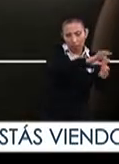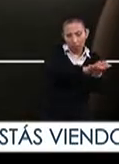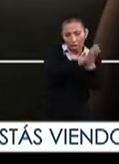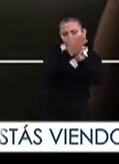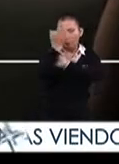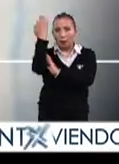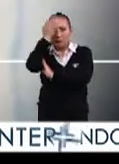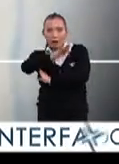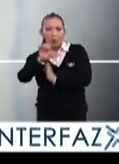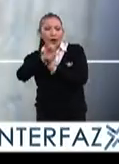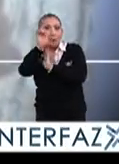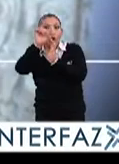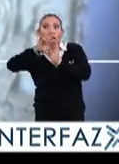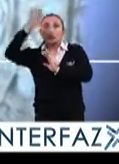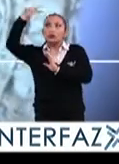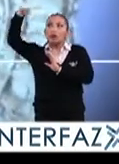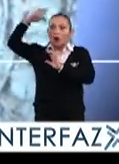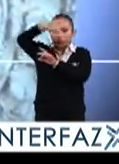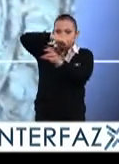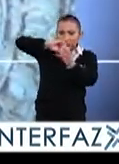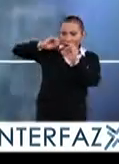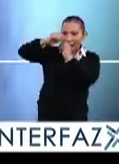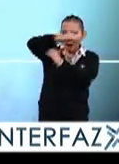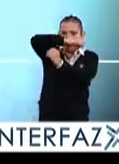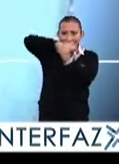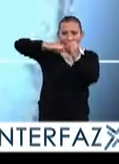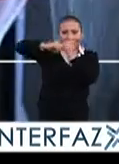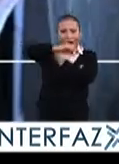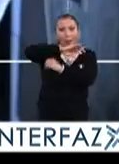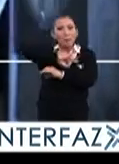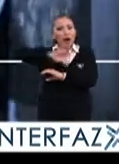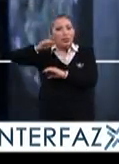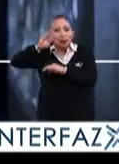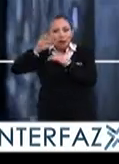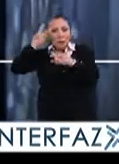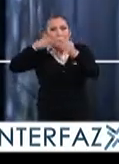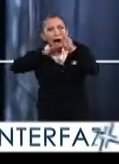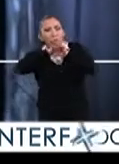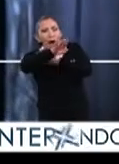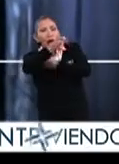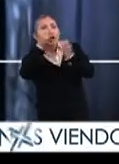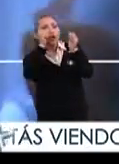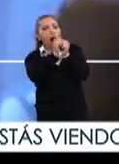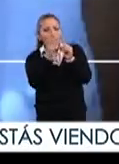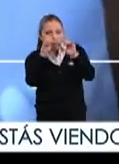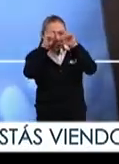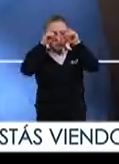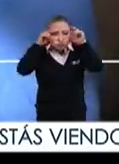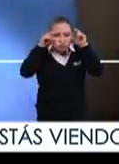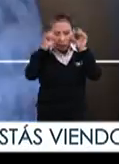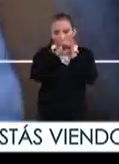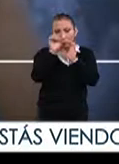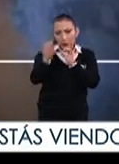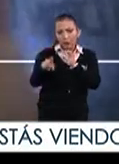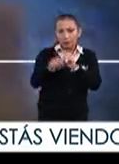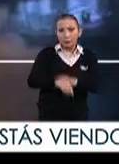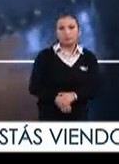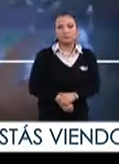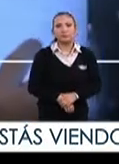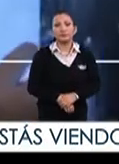irreal, como puede ser hasta un sistema solar. Pueden viajar a través de todo el entorno, como es a través de los dispositivos, como el que les están